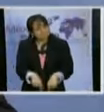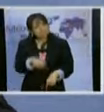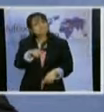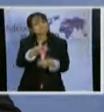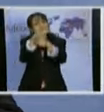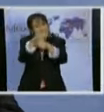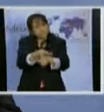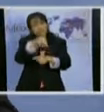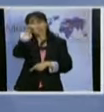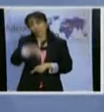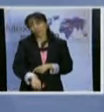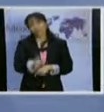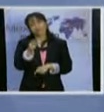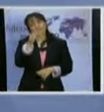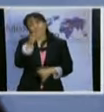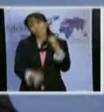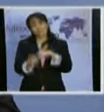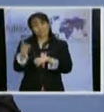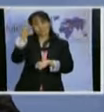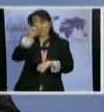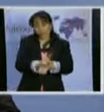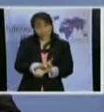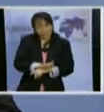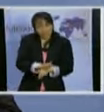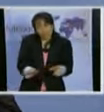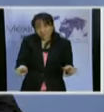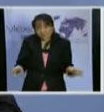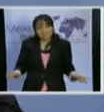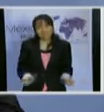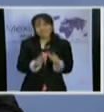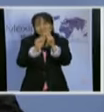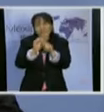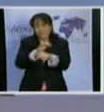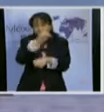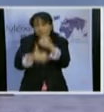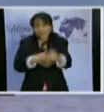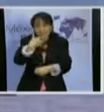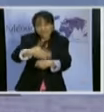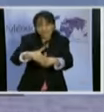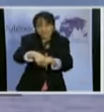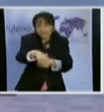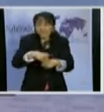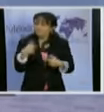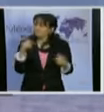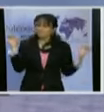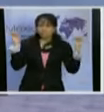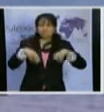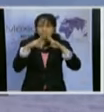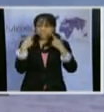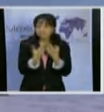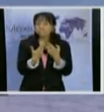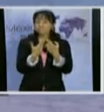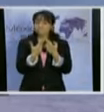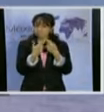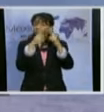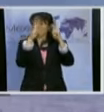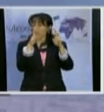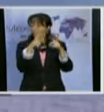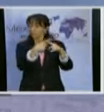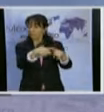día de un evento pues muy ambicioso, diría, ¿no? Por la cantidad de temas y de actores